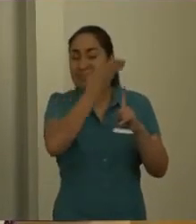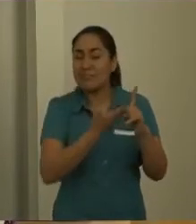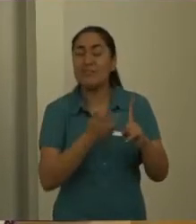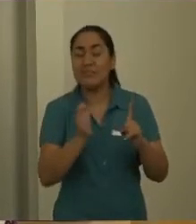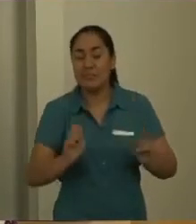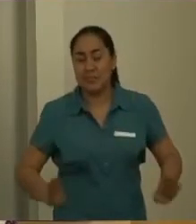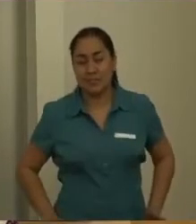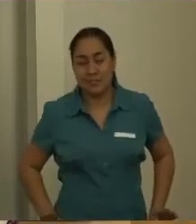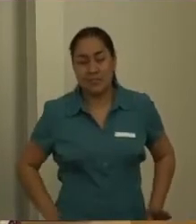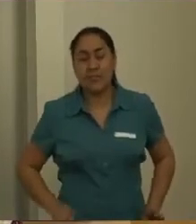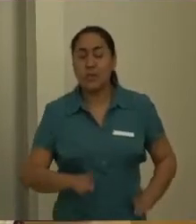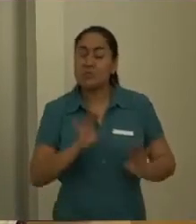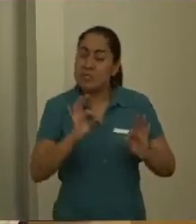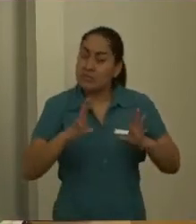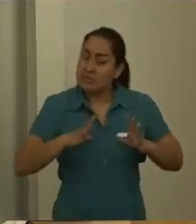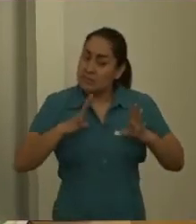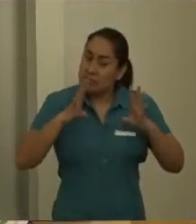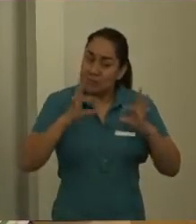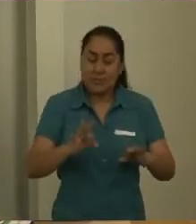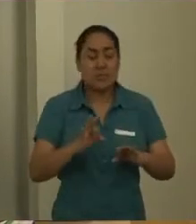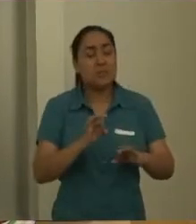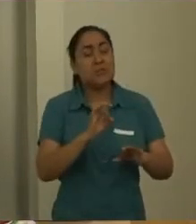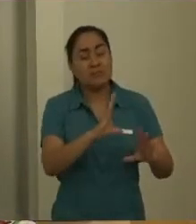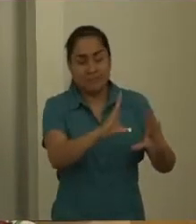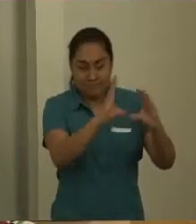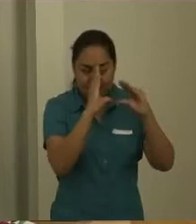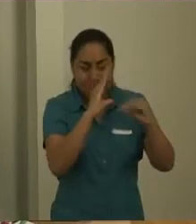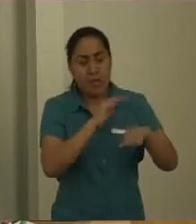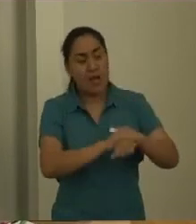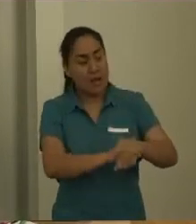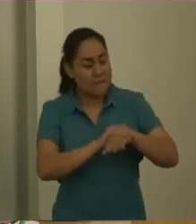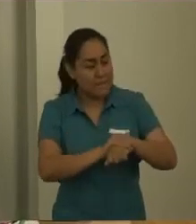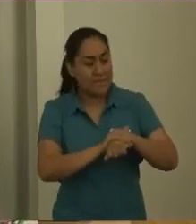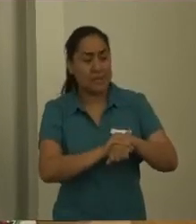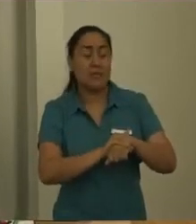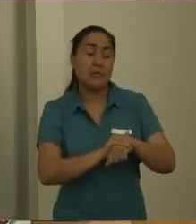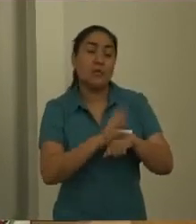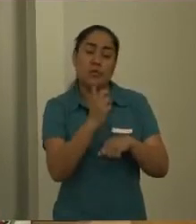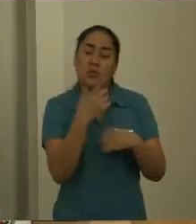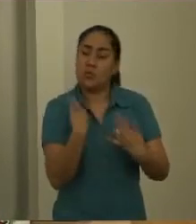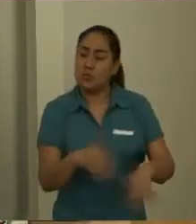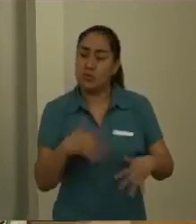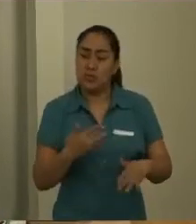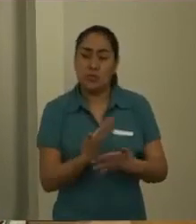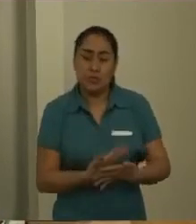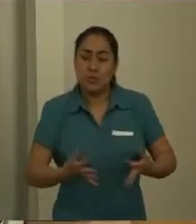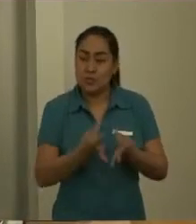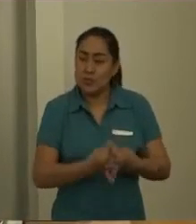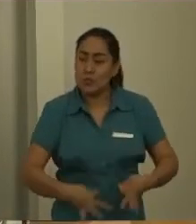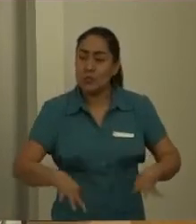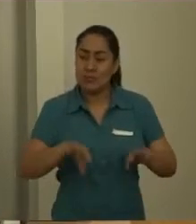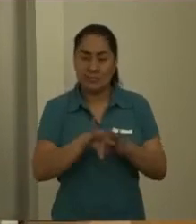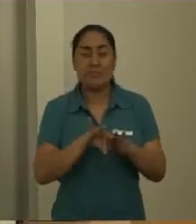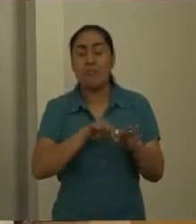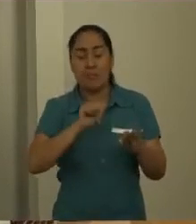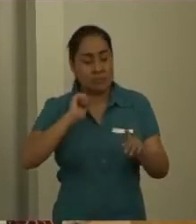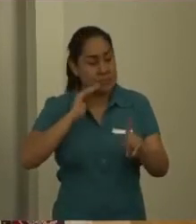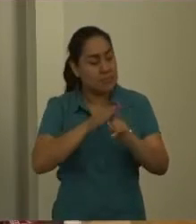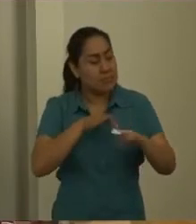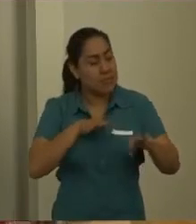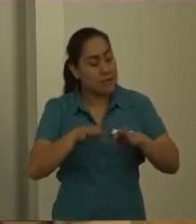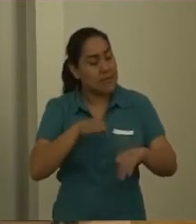uno de sus mentores y amigo y uno de los grandes baluartes en el trabajo